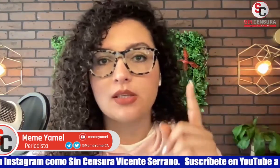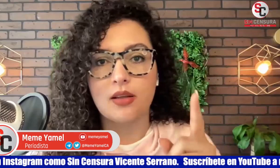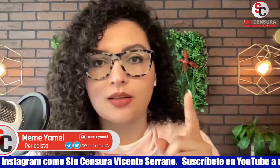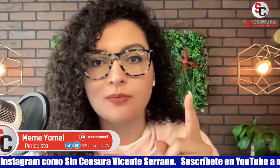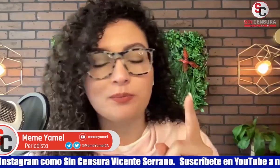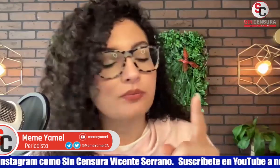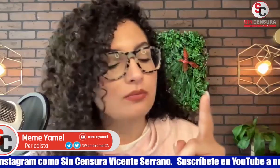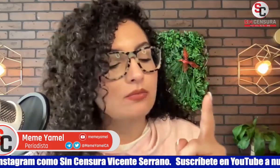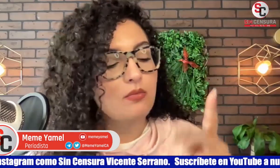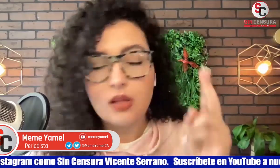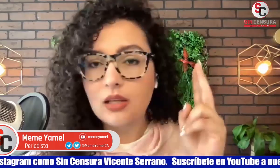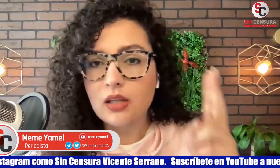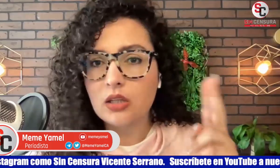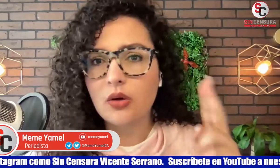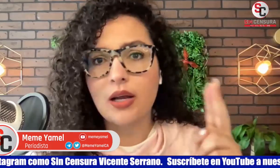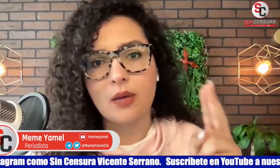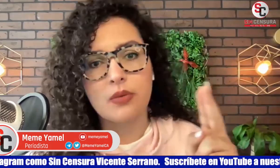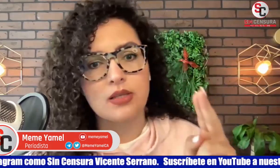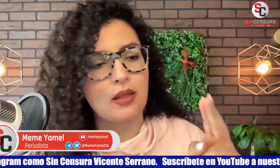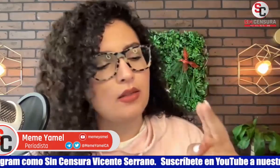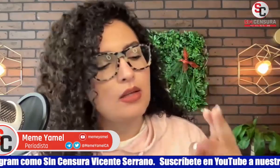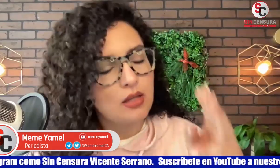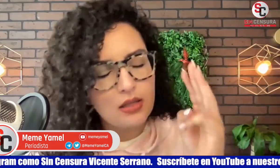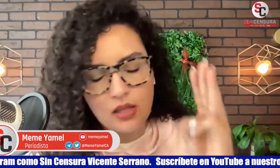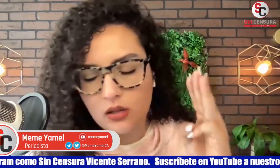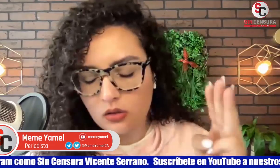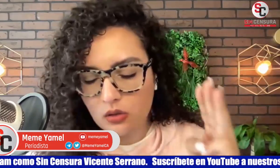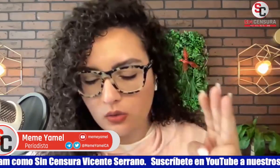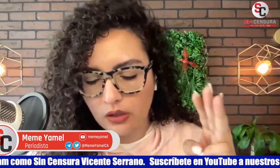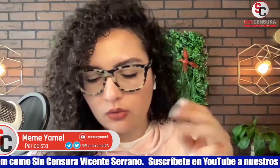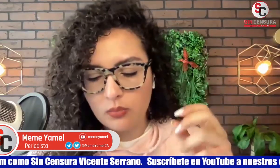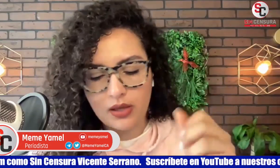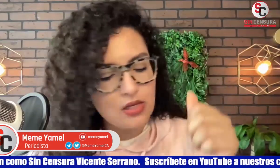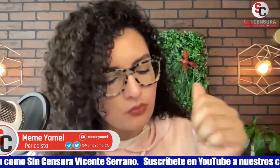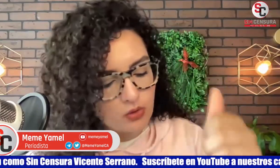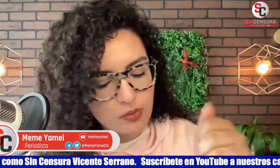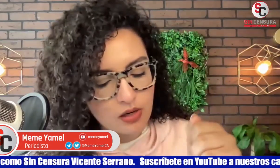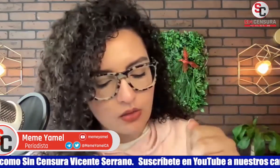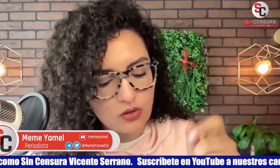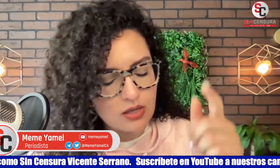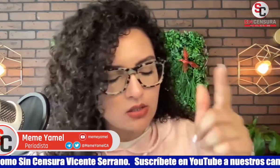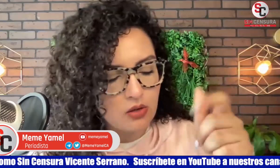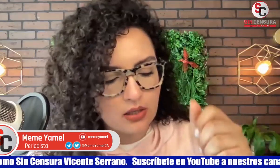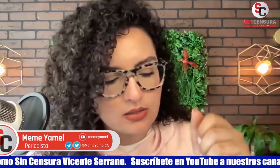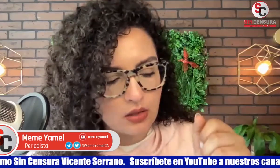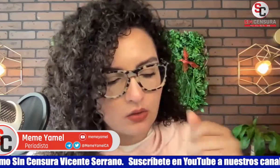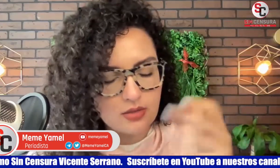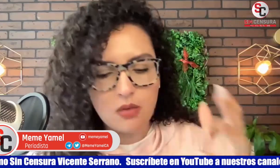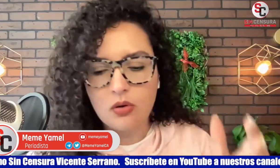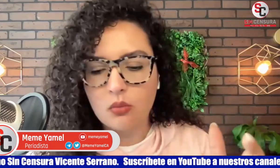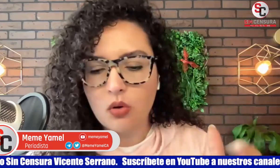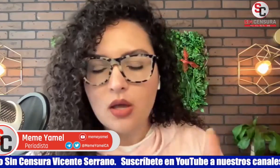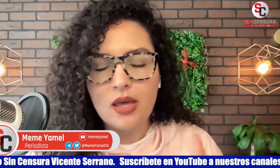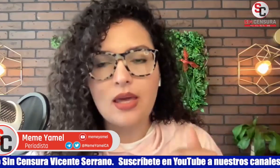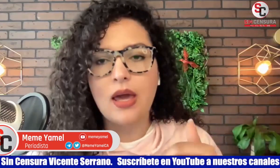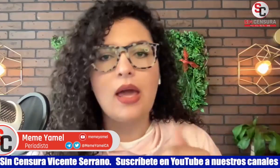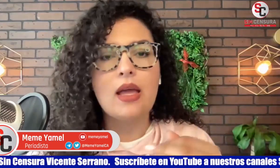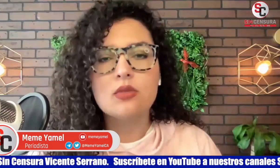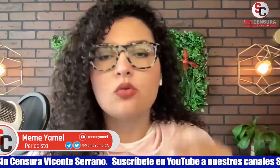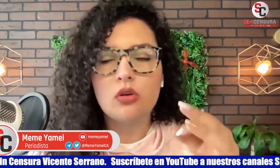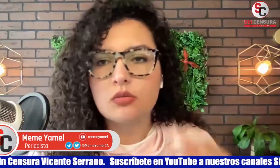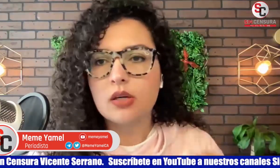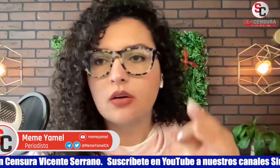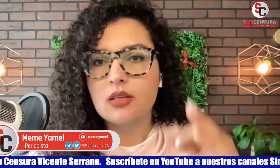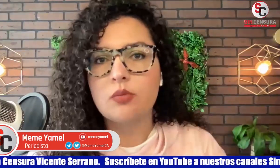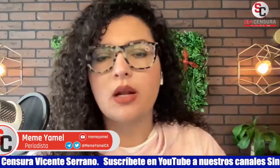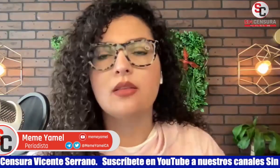ser presidente, que él tiene toda la capacidad, que él tiene todo el currículum, que él ya fue gobernador, que ha sido legislador, que sabe cómo y que es